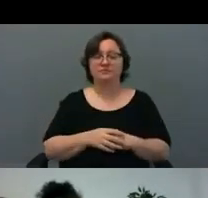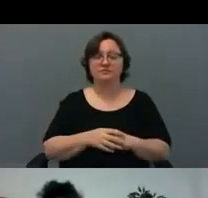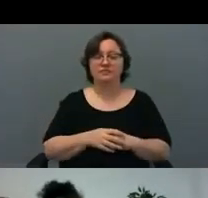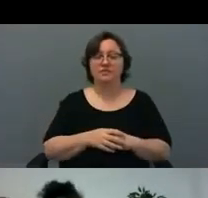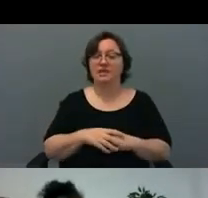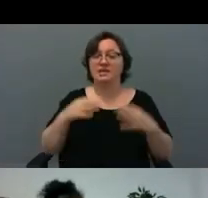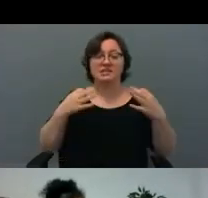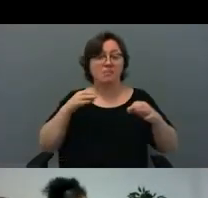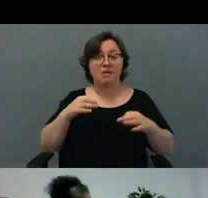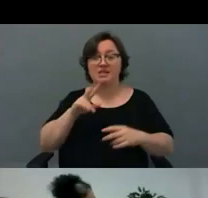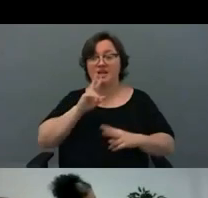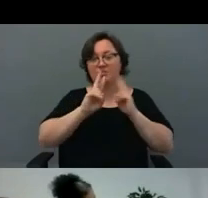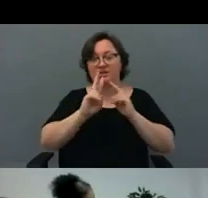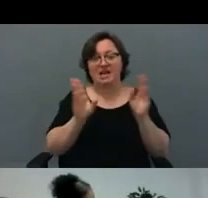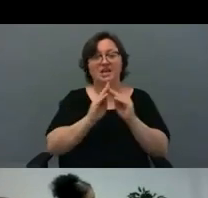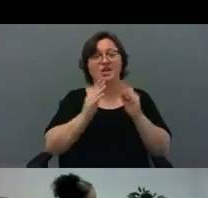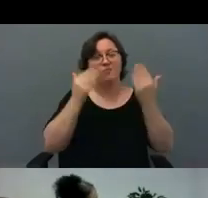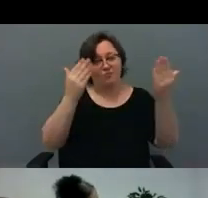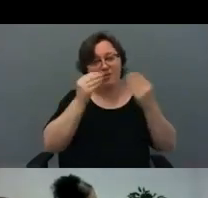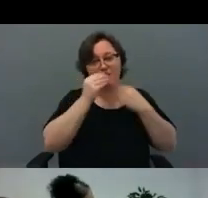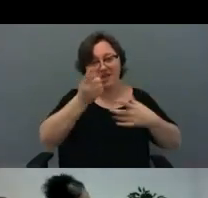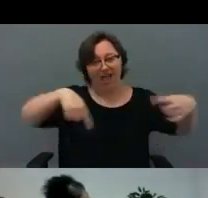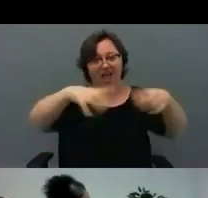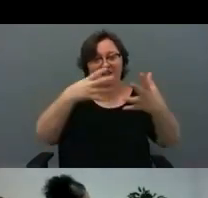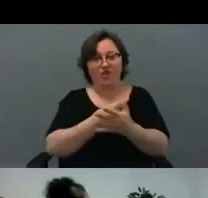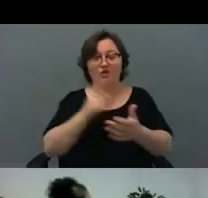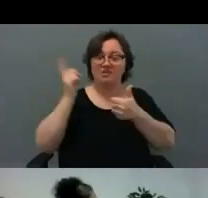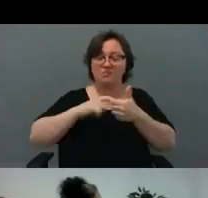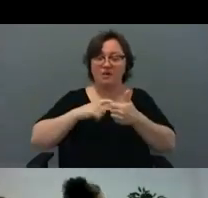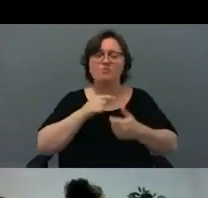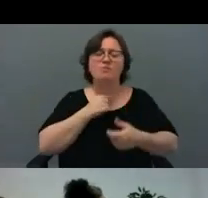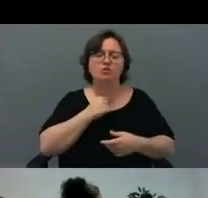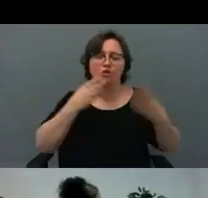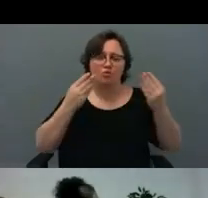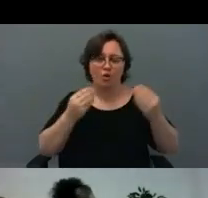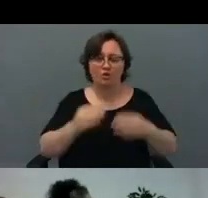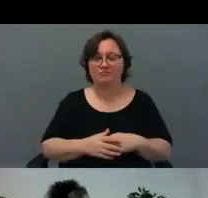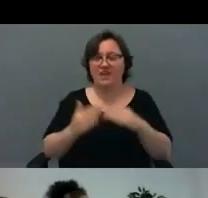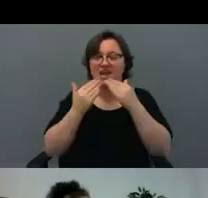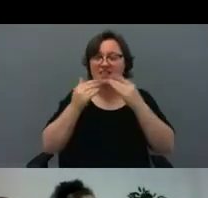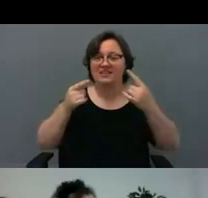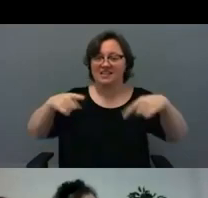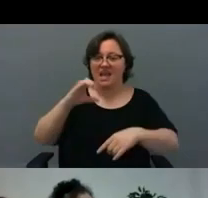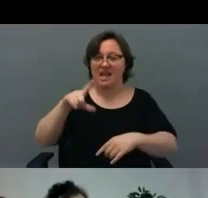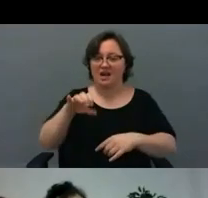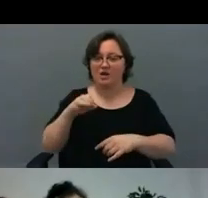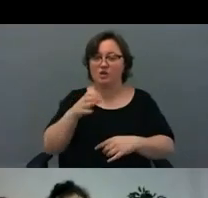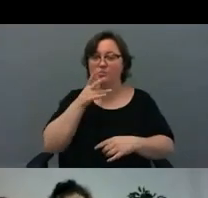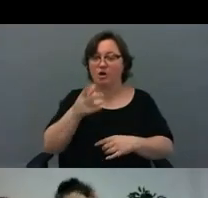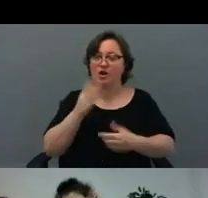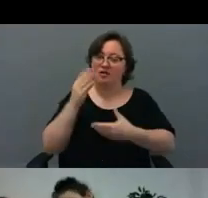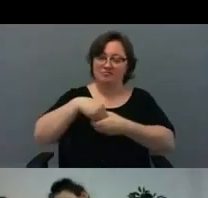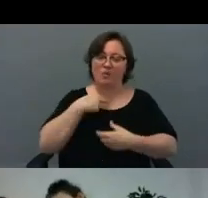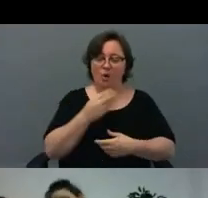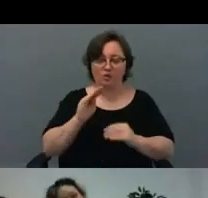Será nada más eso. Muy bien a todos y me ha gustado mucho participar. Muchísimas gracias, Carlos, por tu intervención y